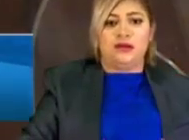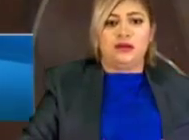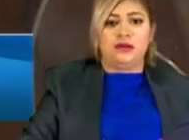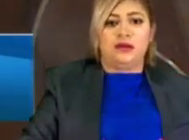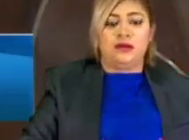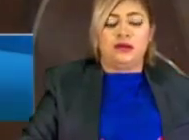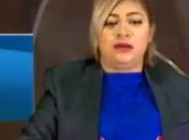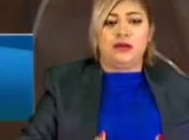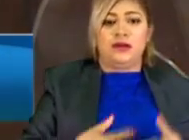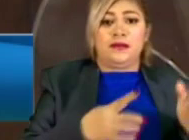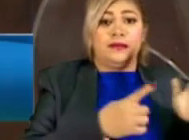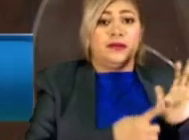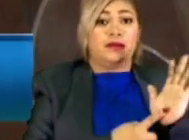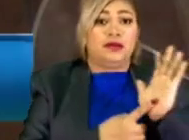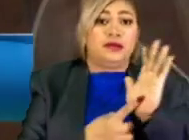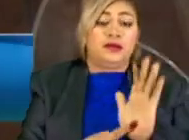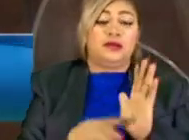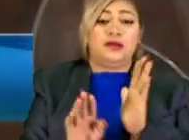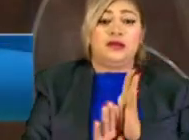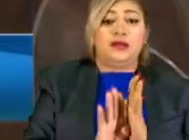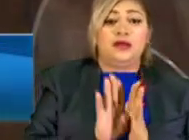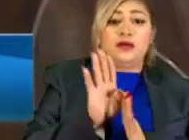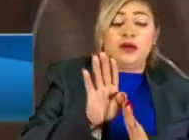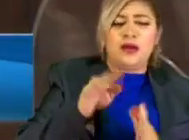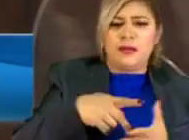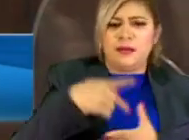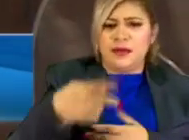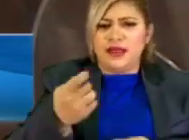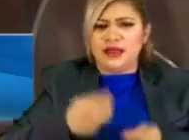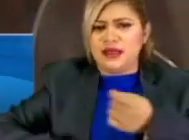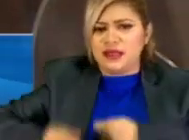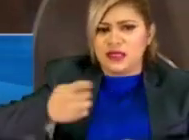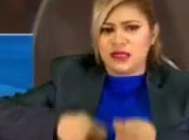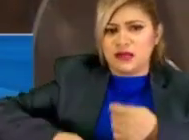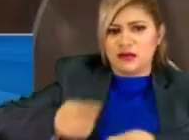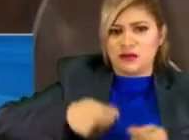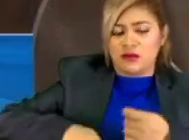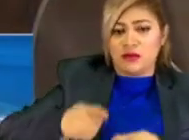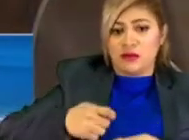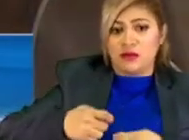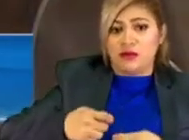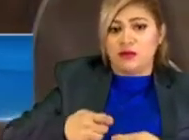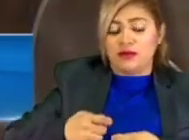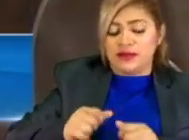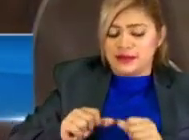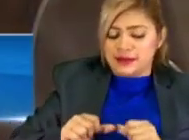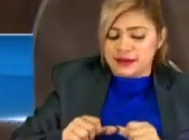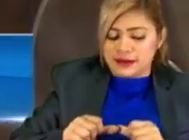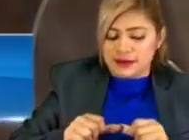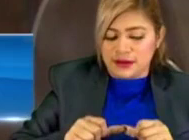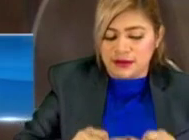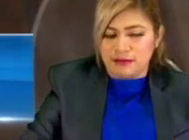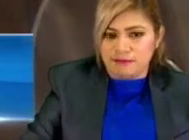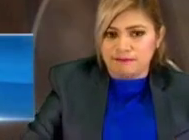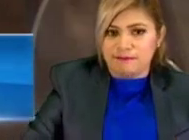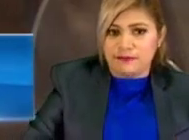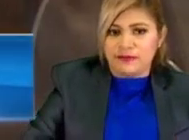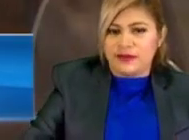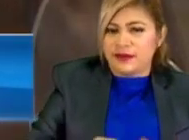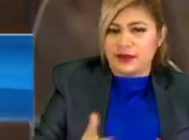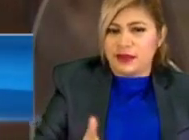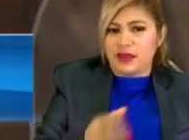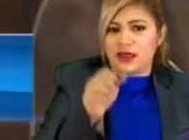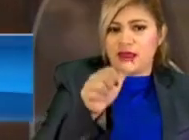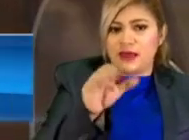la presentación y desarrollo de un plan de negocios con el seguimiento y acompañamiento de AMPYME.